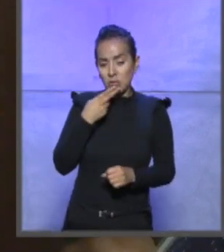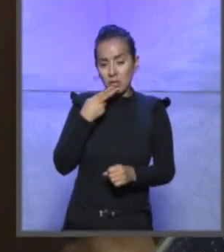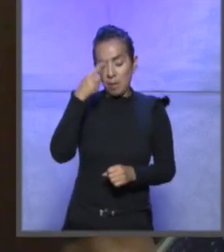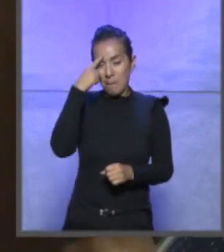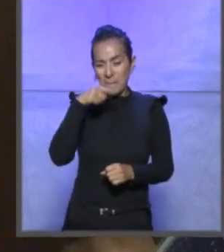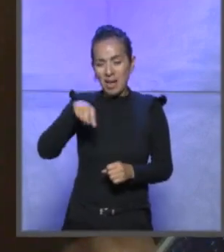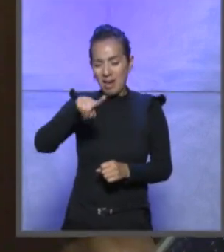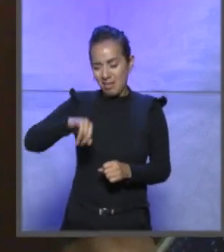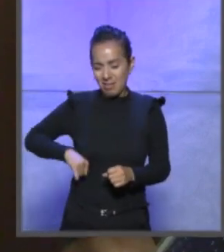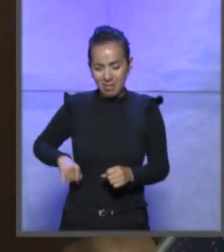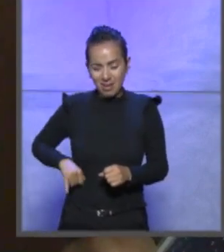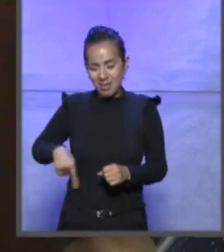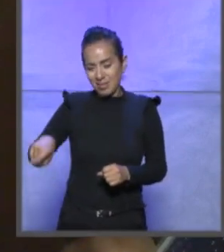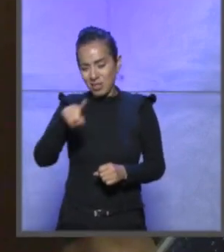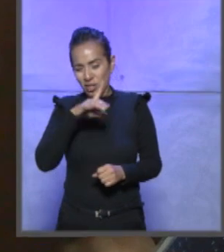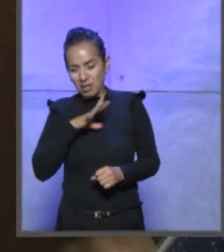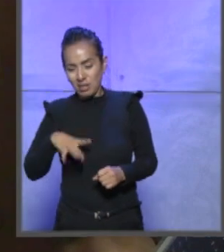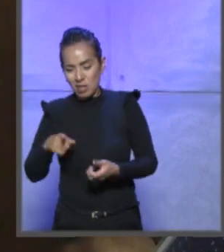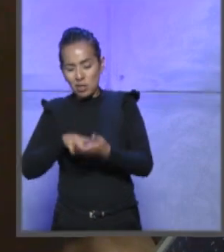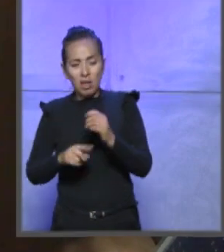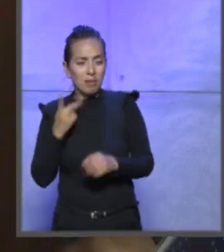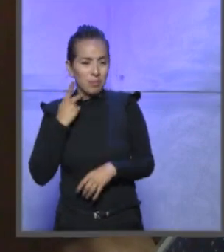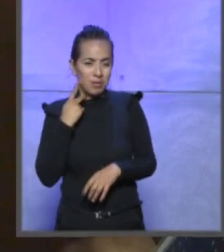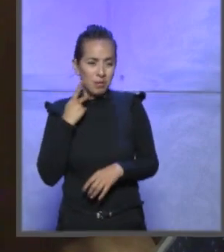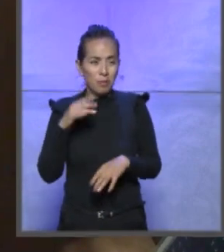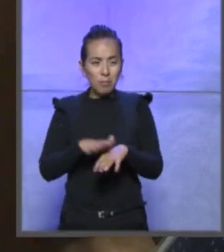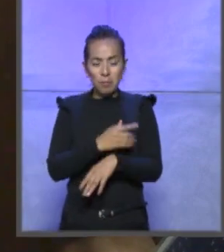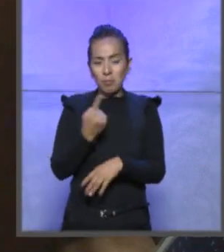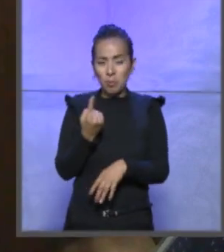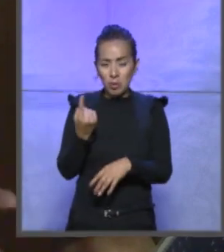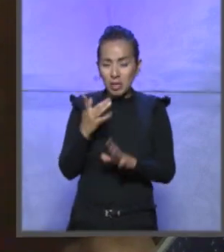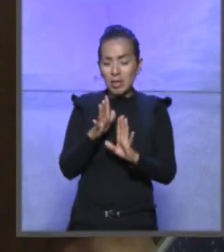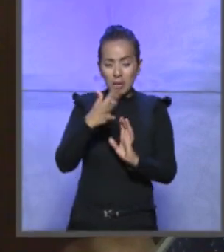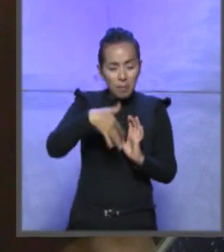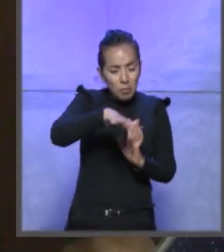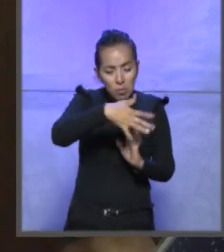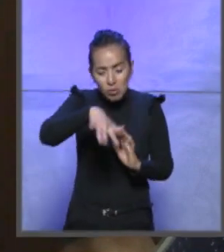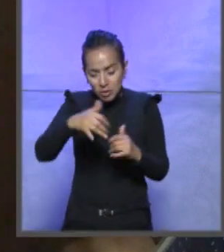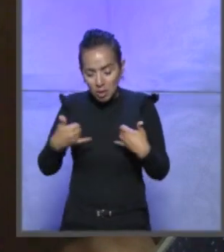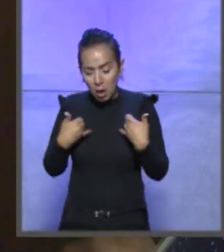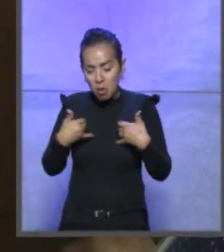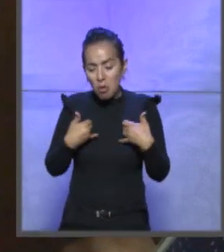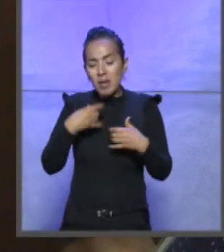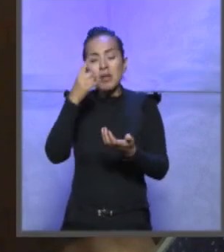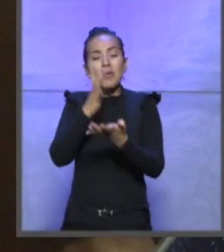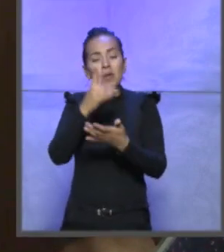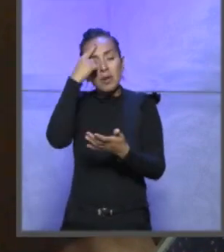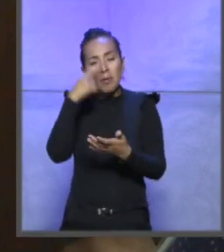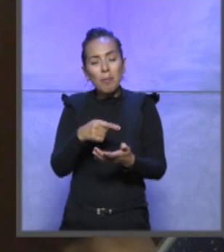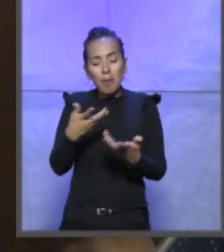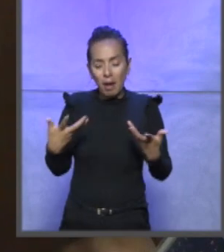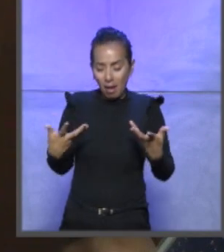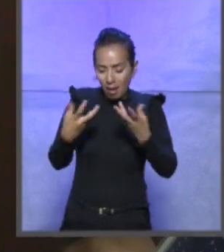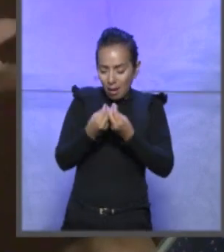usada para cuestiones e intereses personales en la política. Porque estamos hablando de que se busca jóvenes únicamente